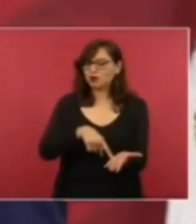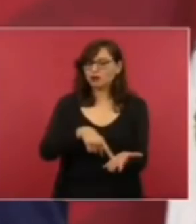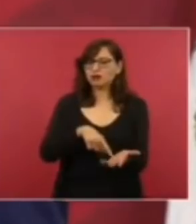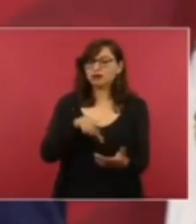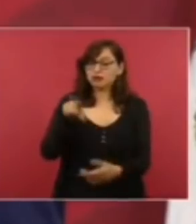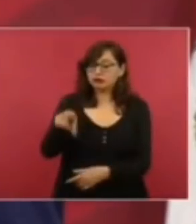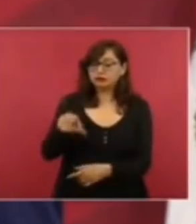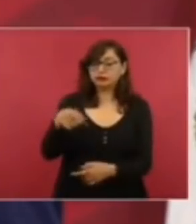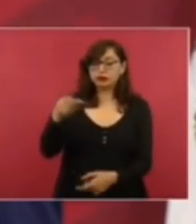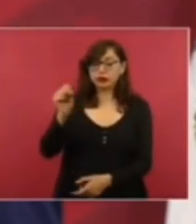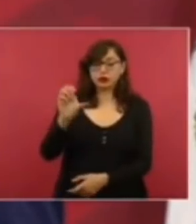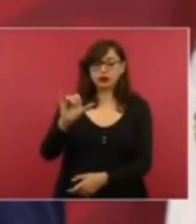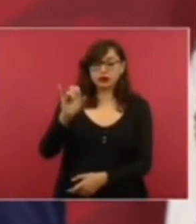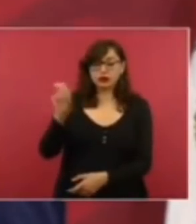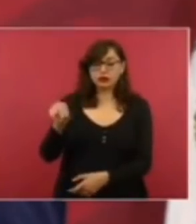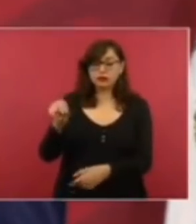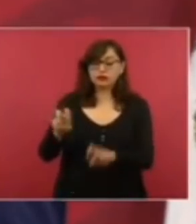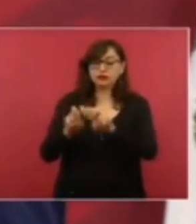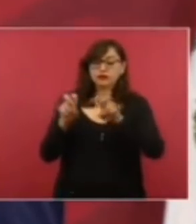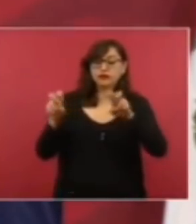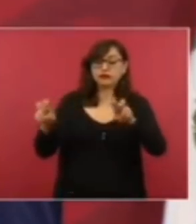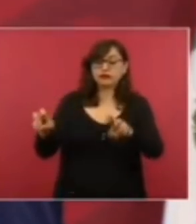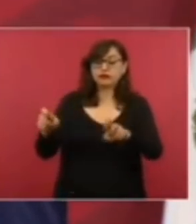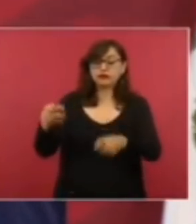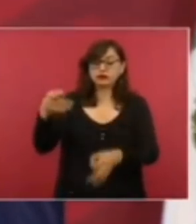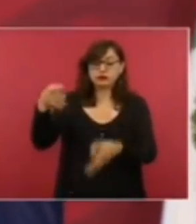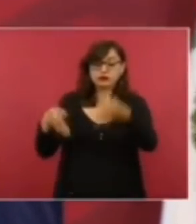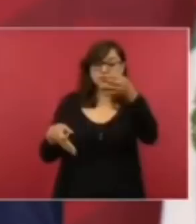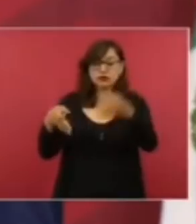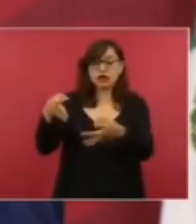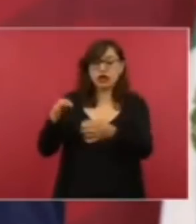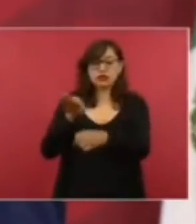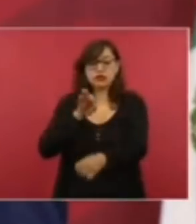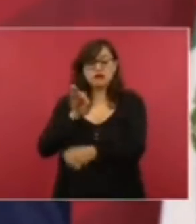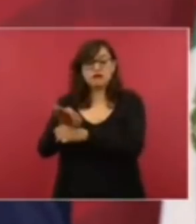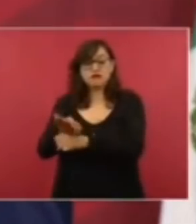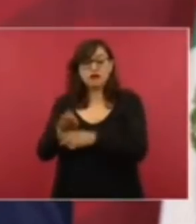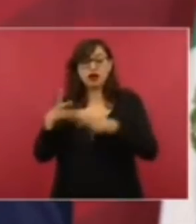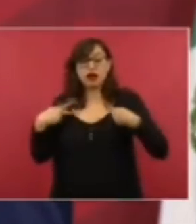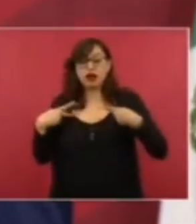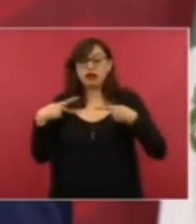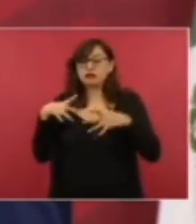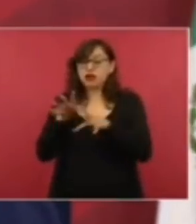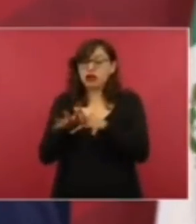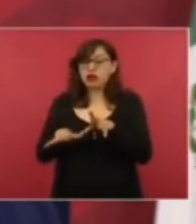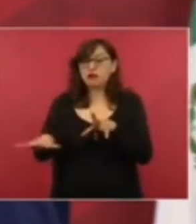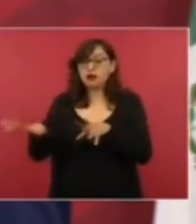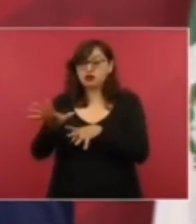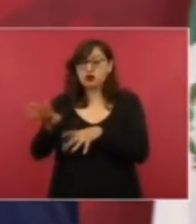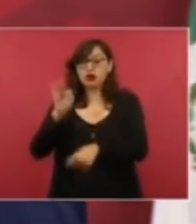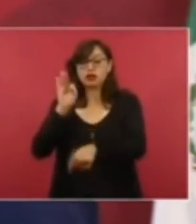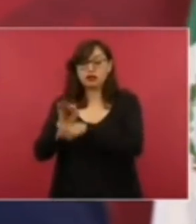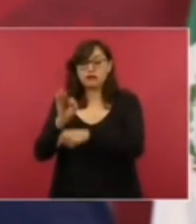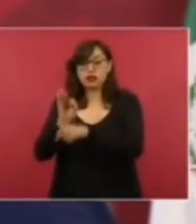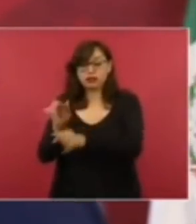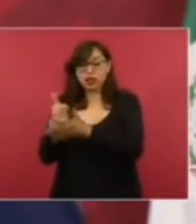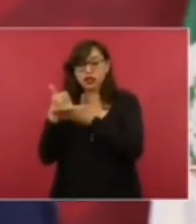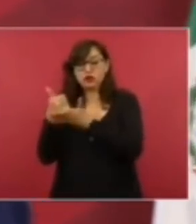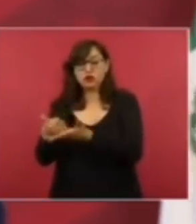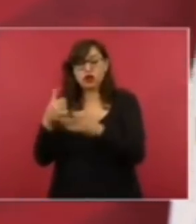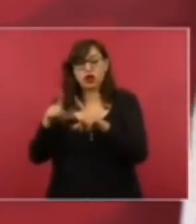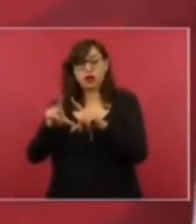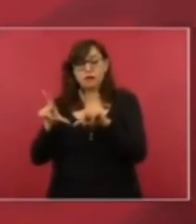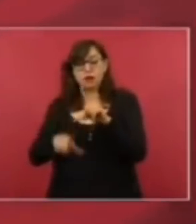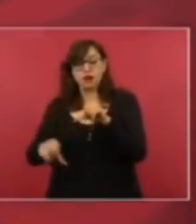abogados que defienden el interés público o son abogados